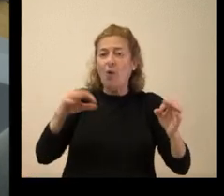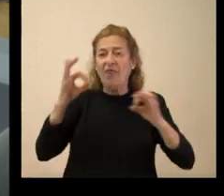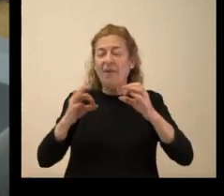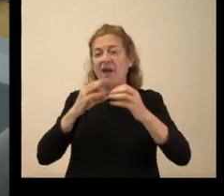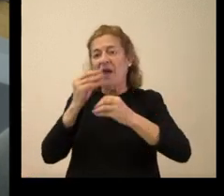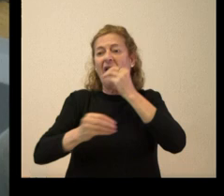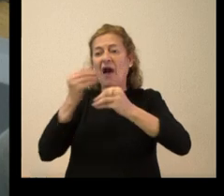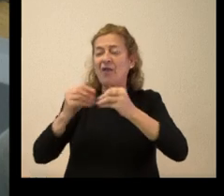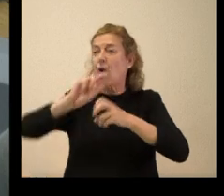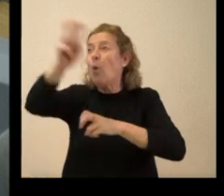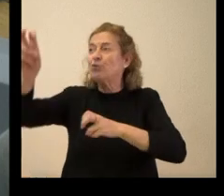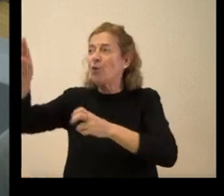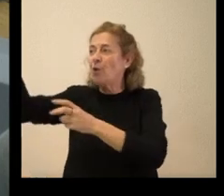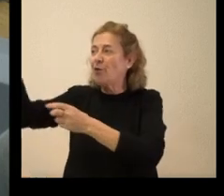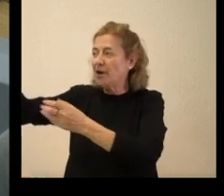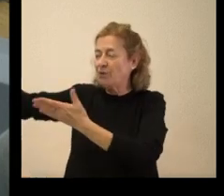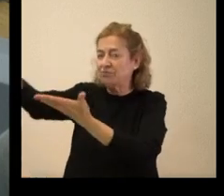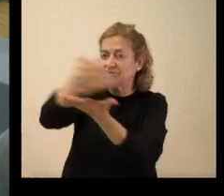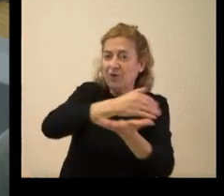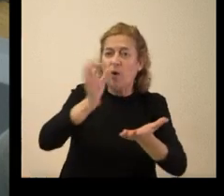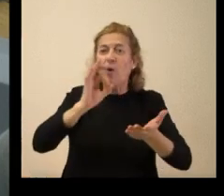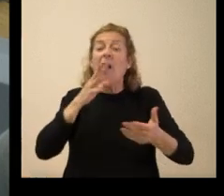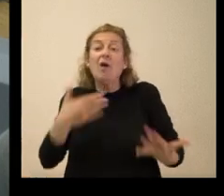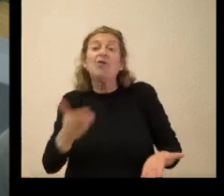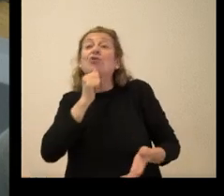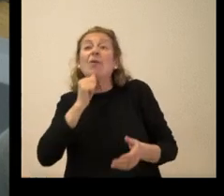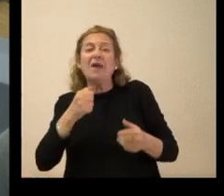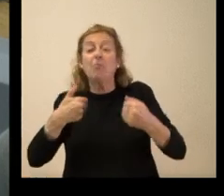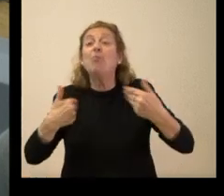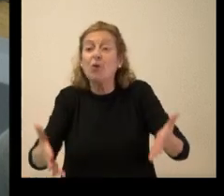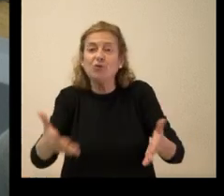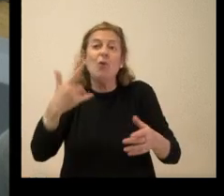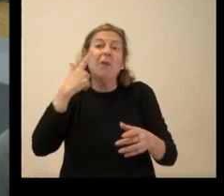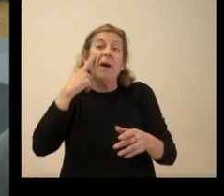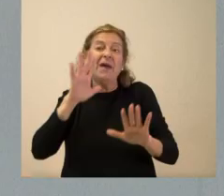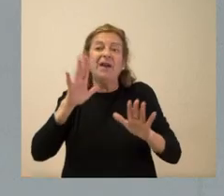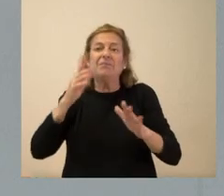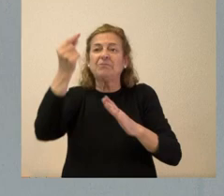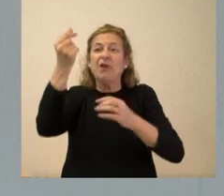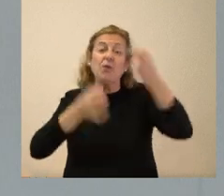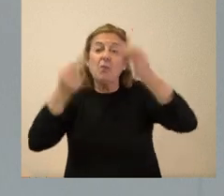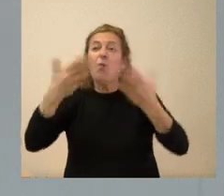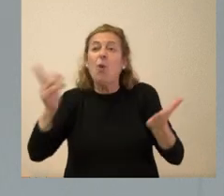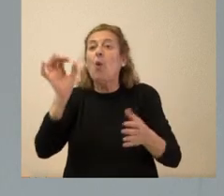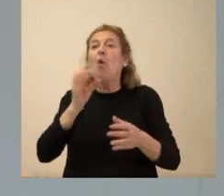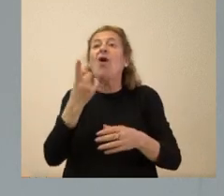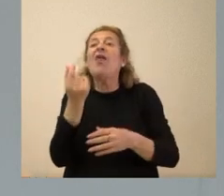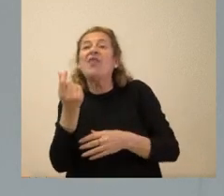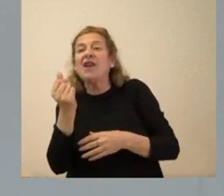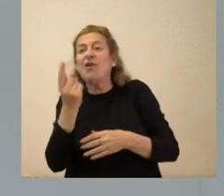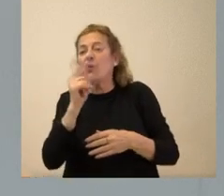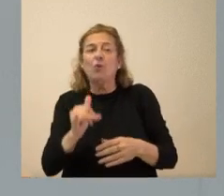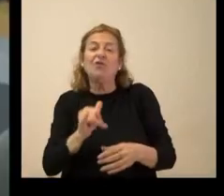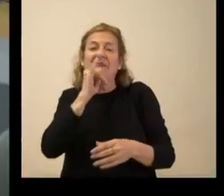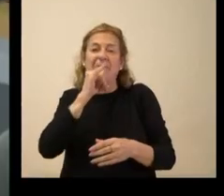retrotraer de otras partidas no sé si es pronto para para ver cómo van a cuadrar ahora las cifras o es una cantidad no lo suficientemente